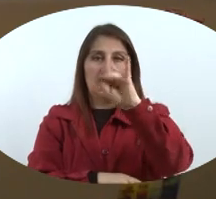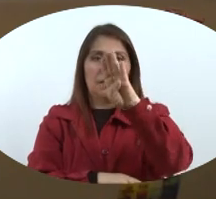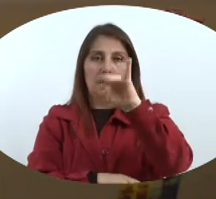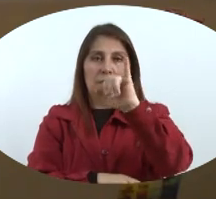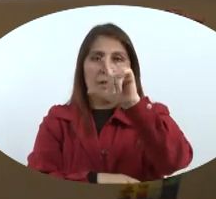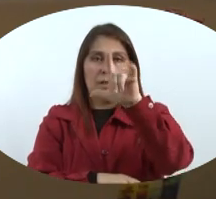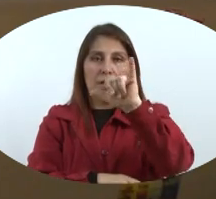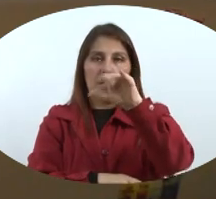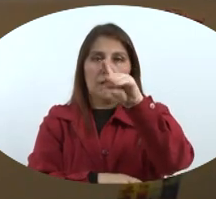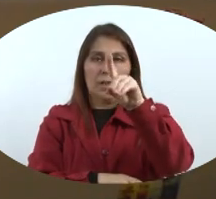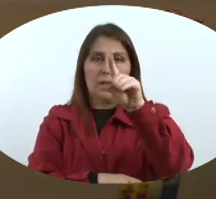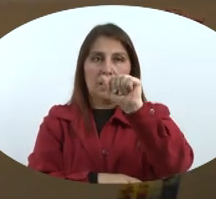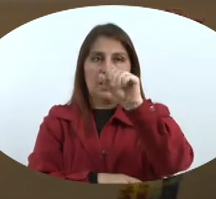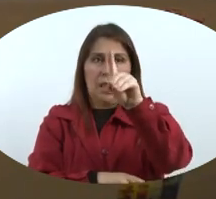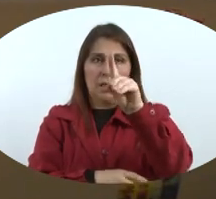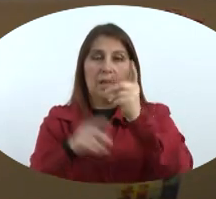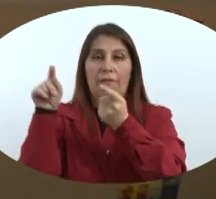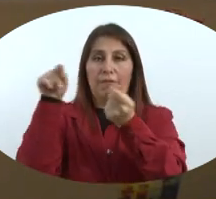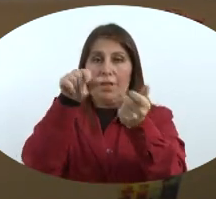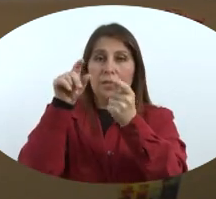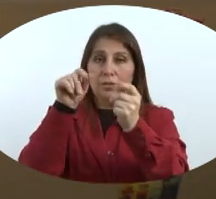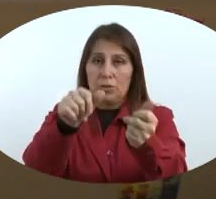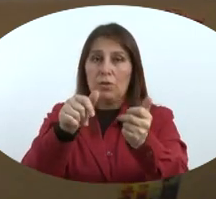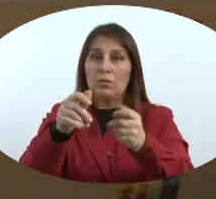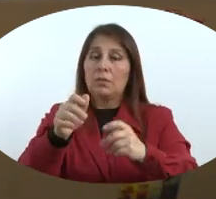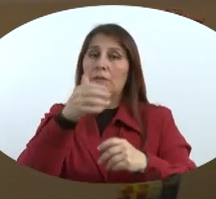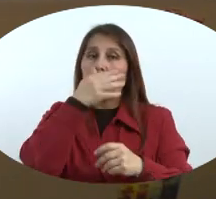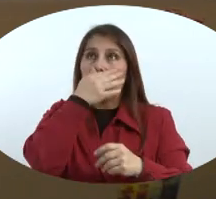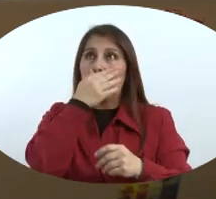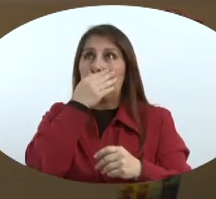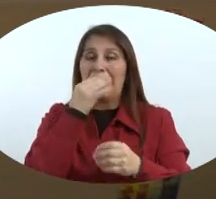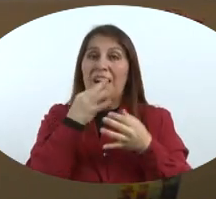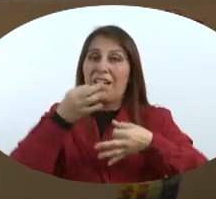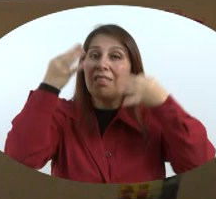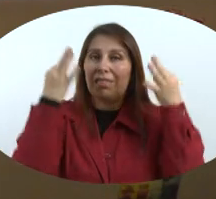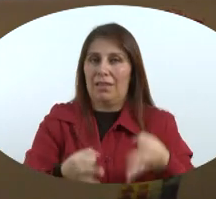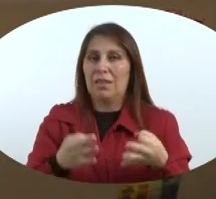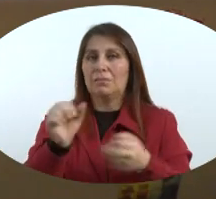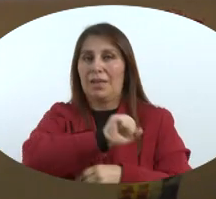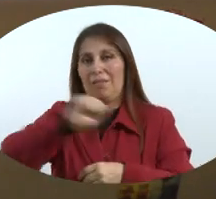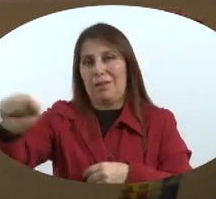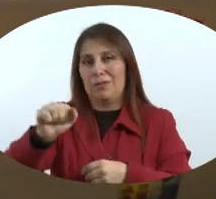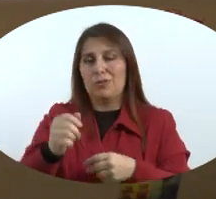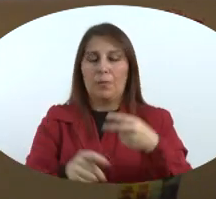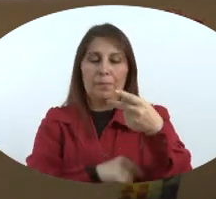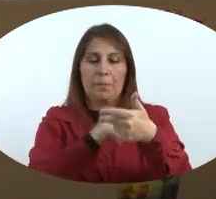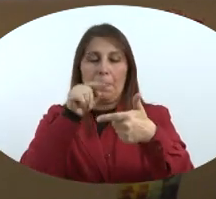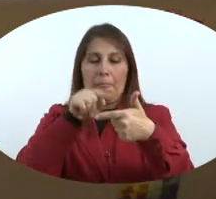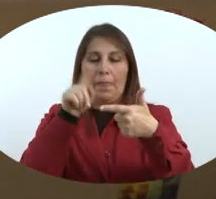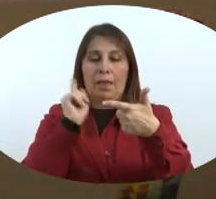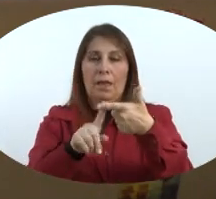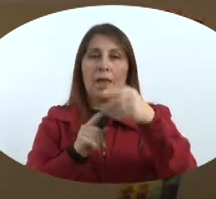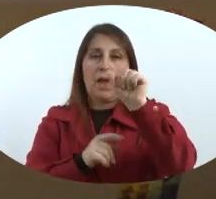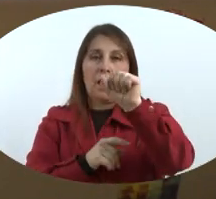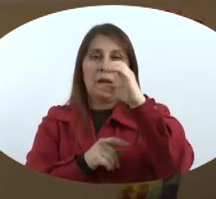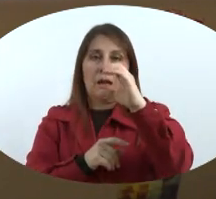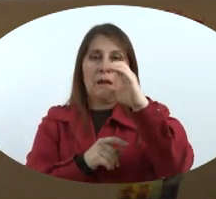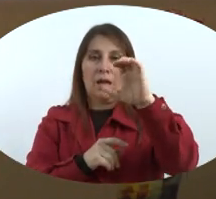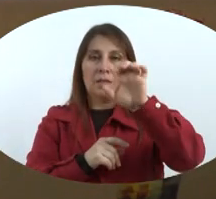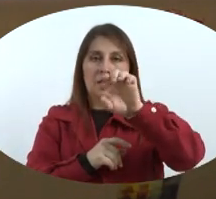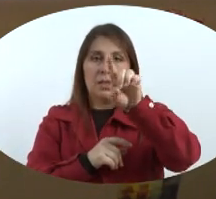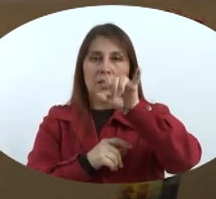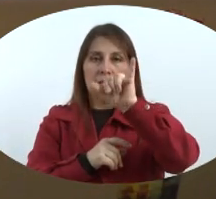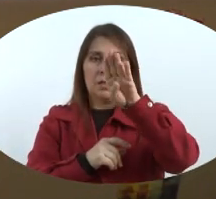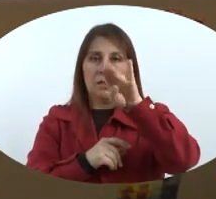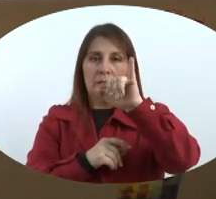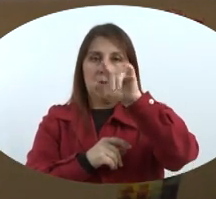tema de la financiación y las garantías para que el estado presta este servicio este este derecho la accesibilidad que es el